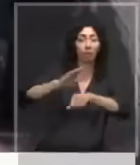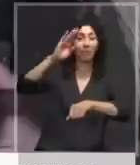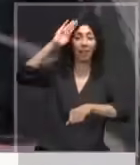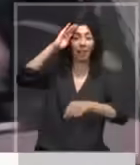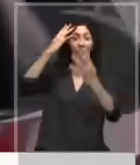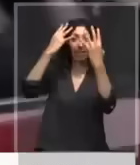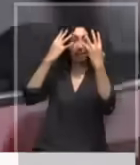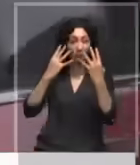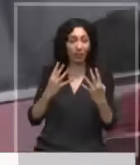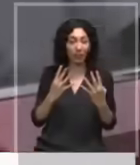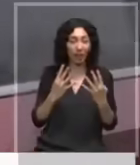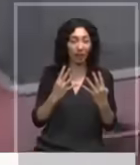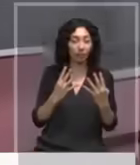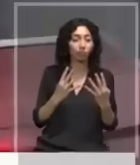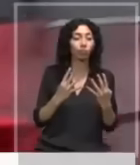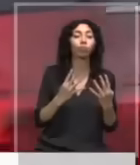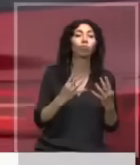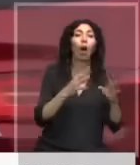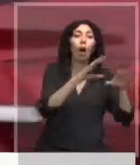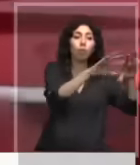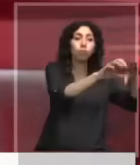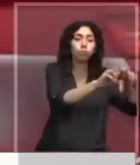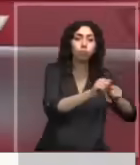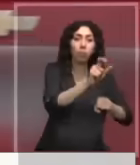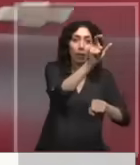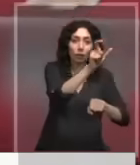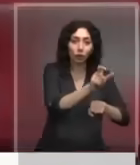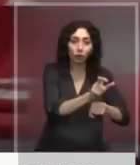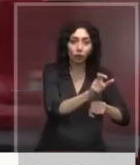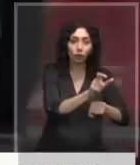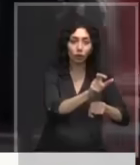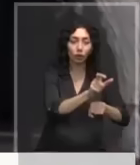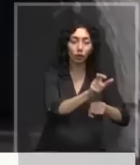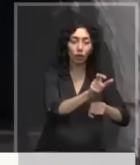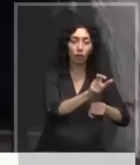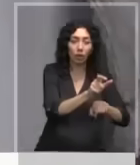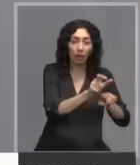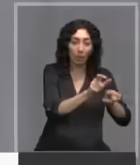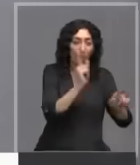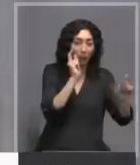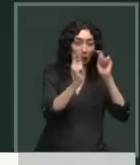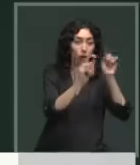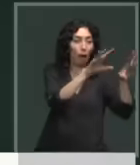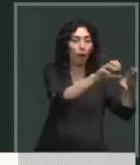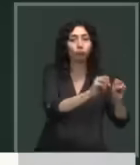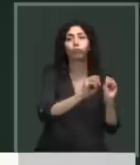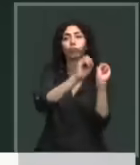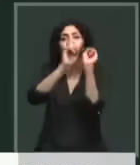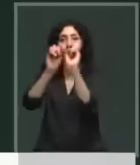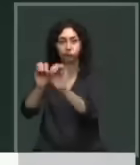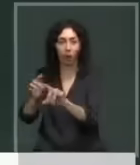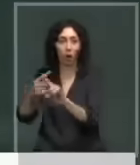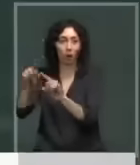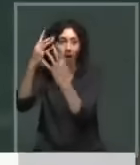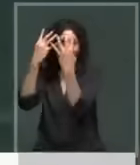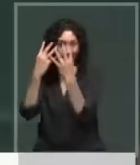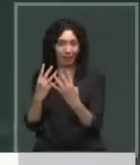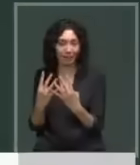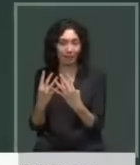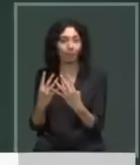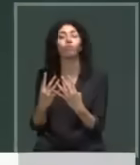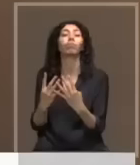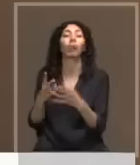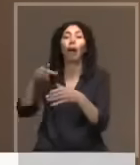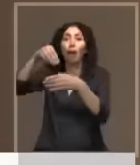cárcel Santiago 1 hasta una comisaría en la capital a un imputado considerado a lo menos peligroso. Pese a estar en el interior de un